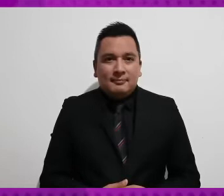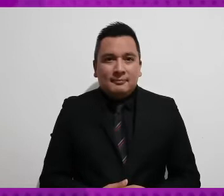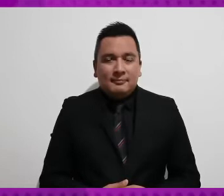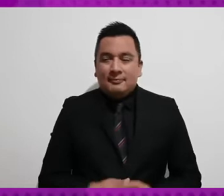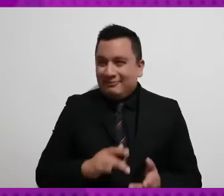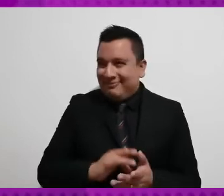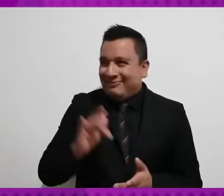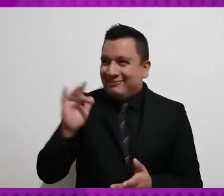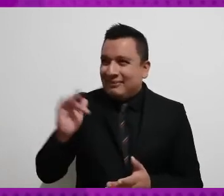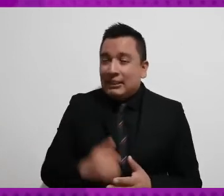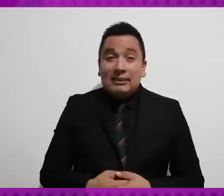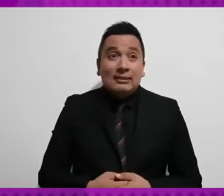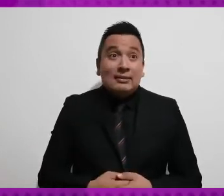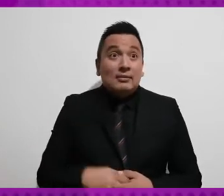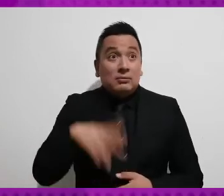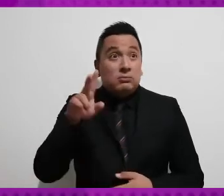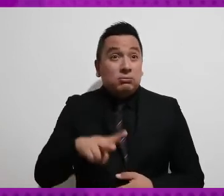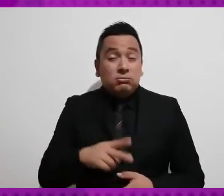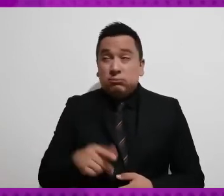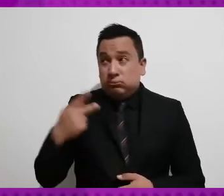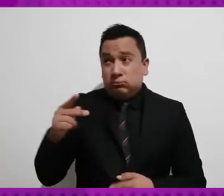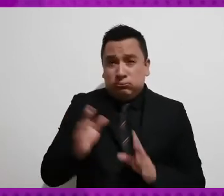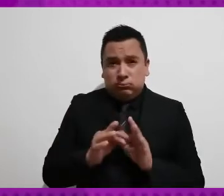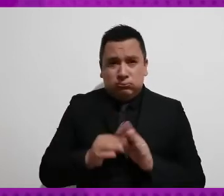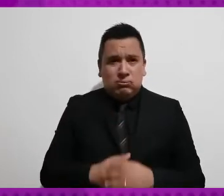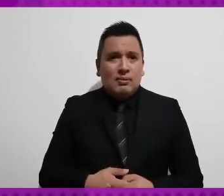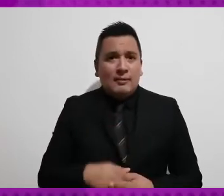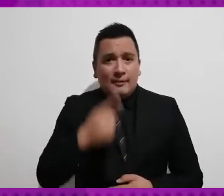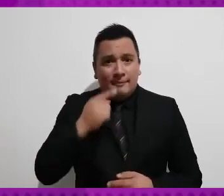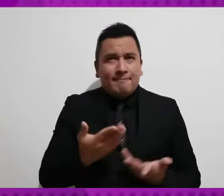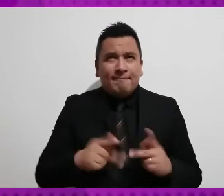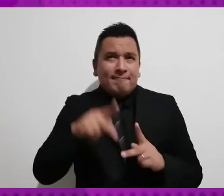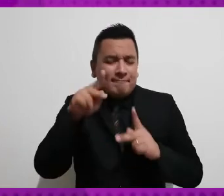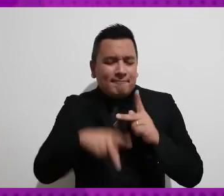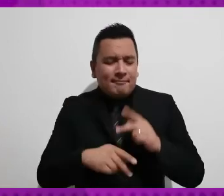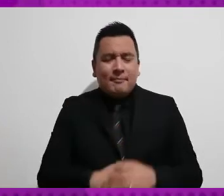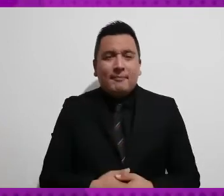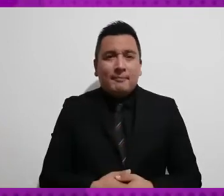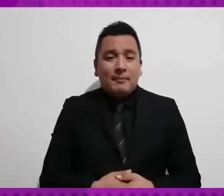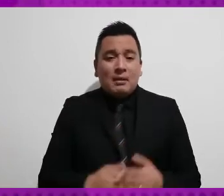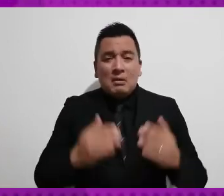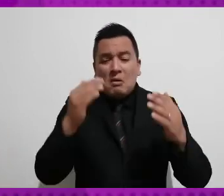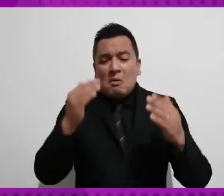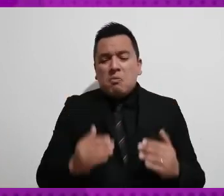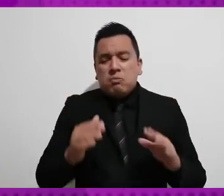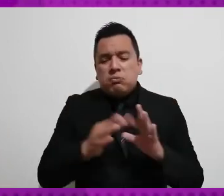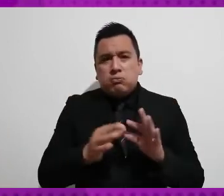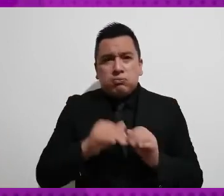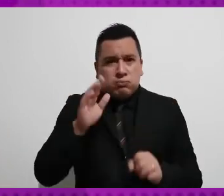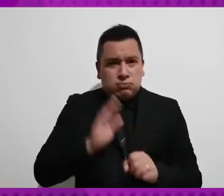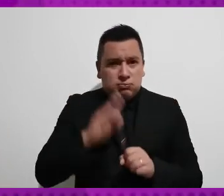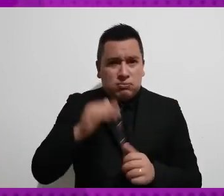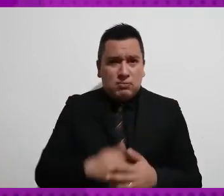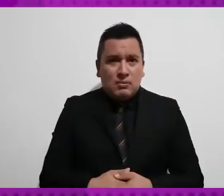Muchas gracias, Itzel. Exactamente como lo mencionas, ahorita después del corte comercial que tenemos, vamos a platicar un poquito